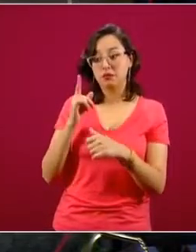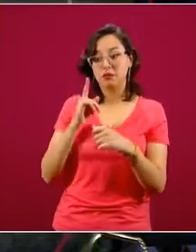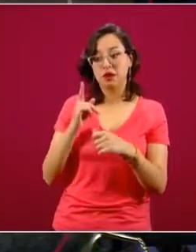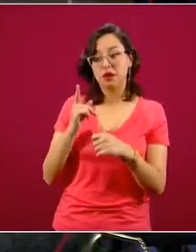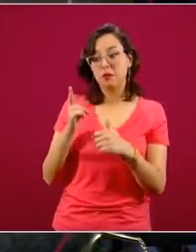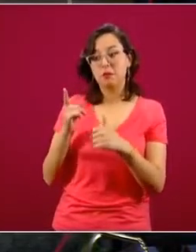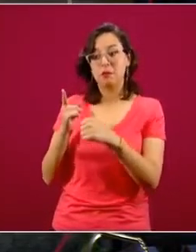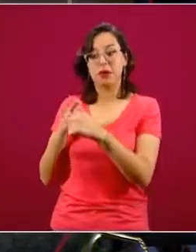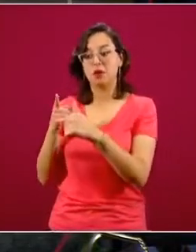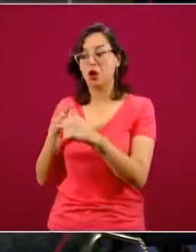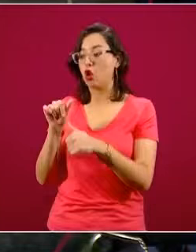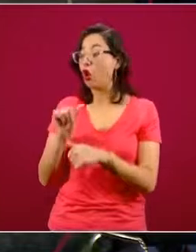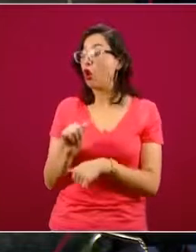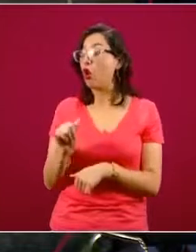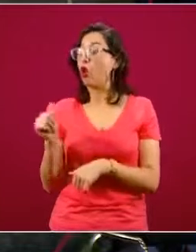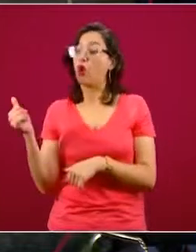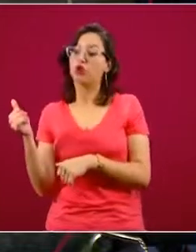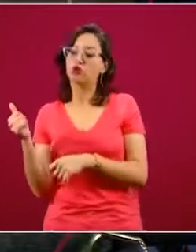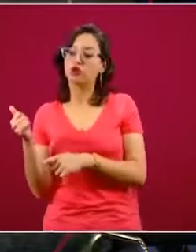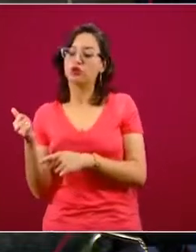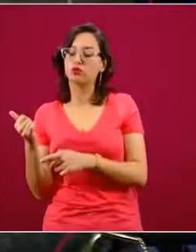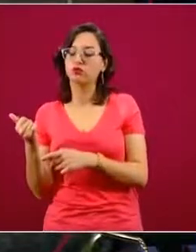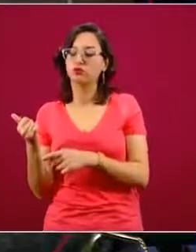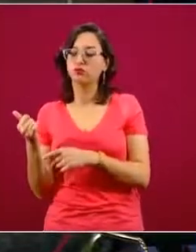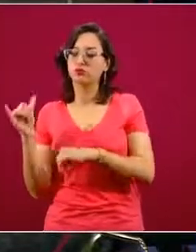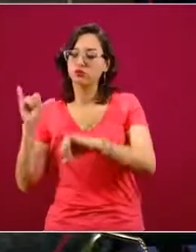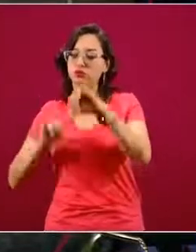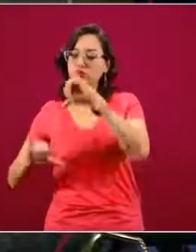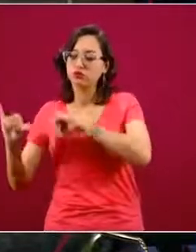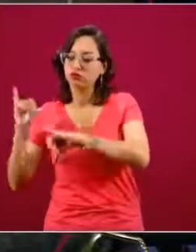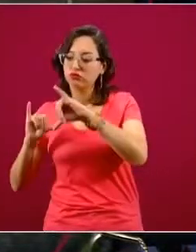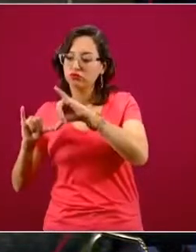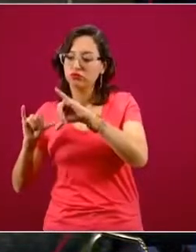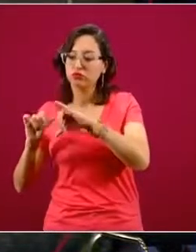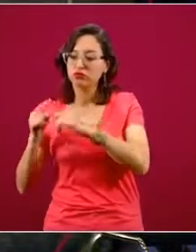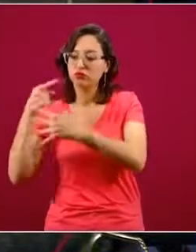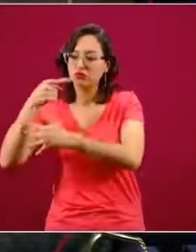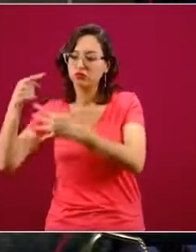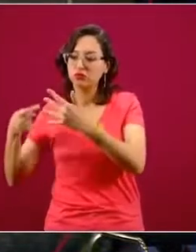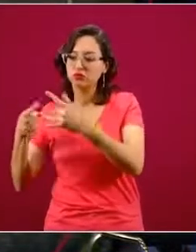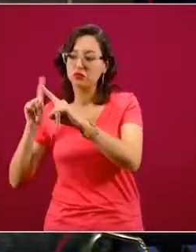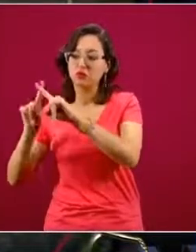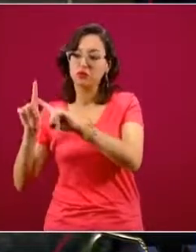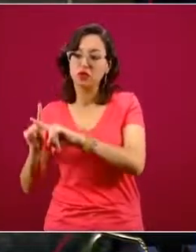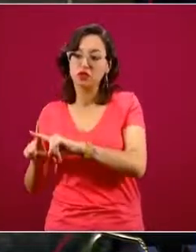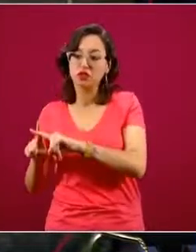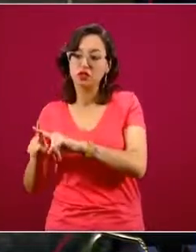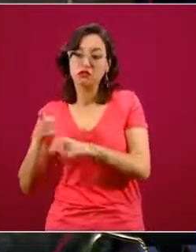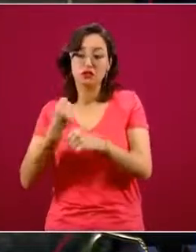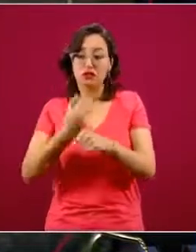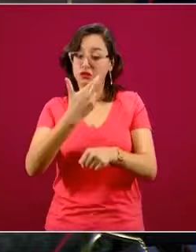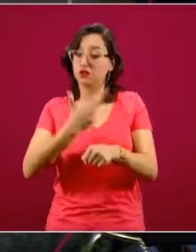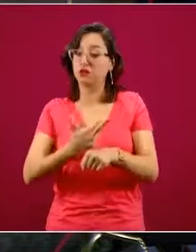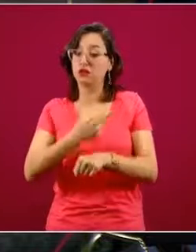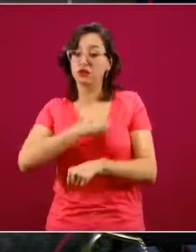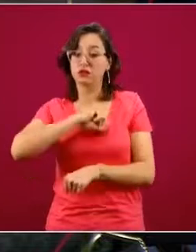bajo el falso argumento de que así lo indicaba el protocolo de la Secretaría de